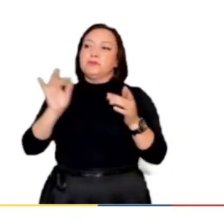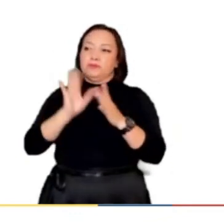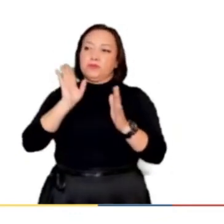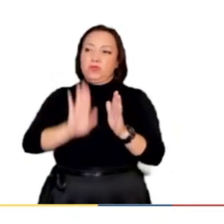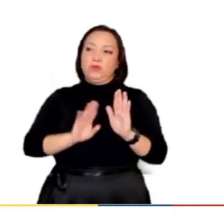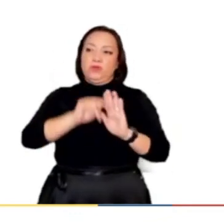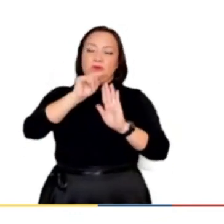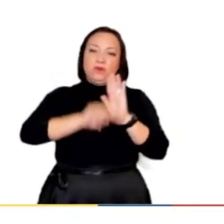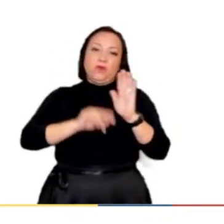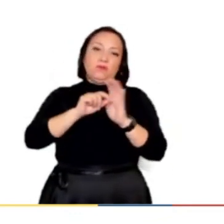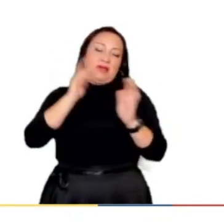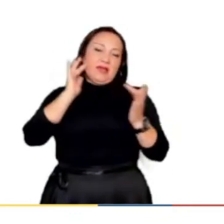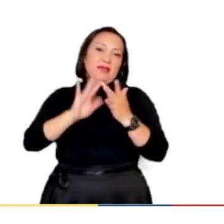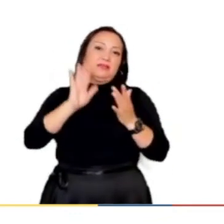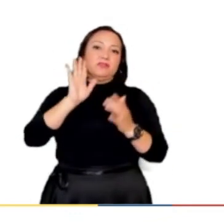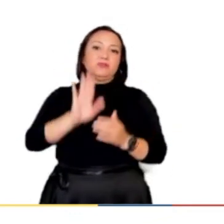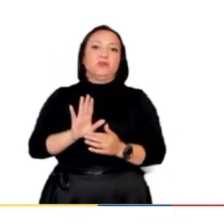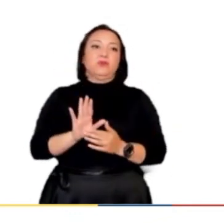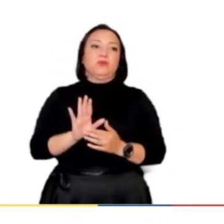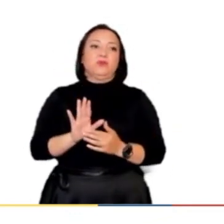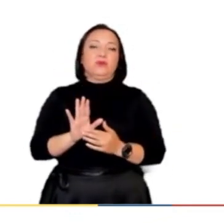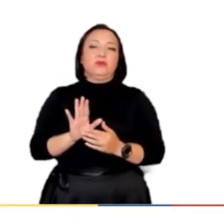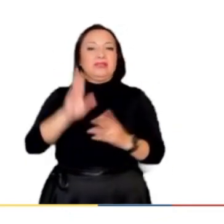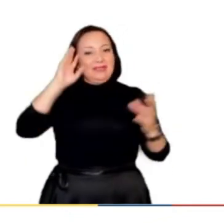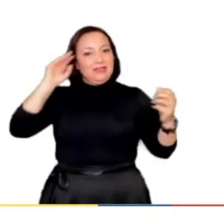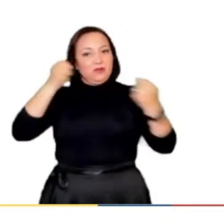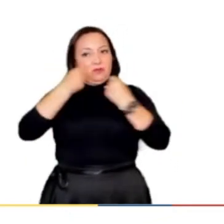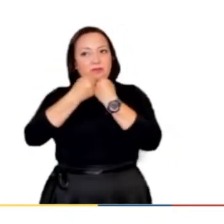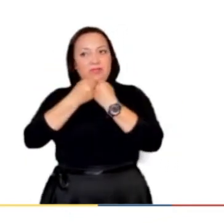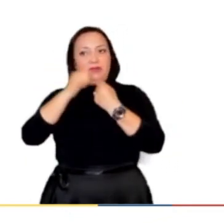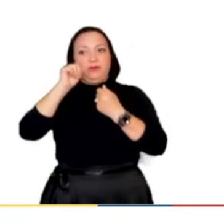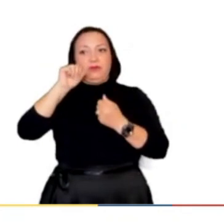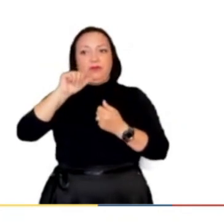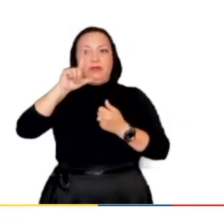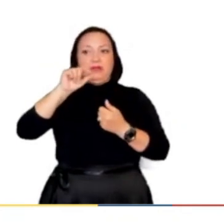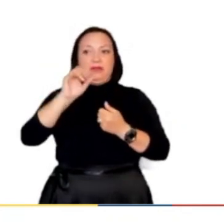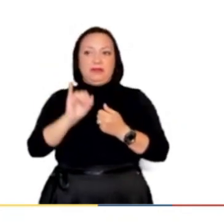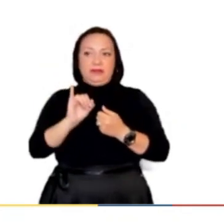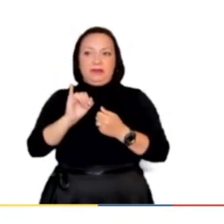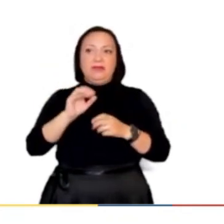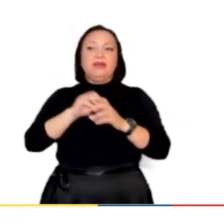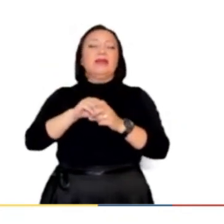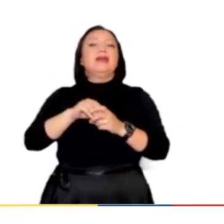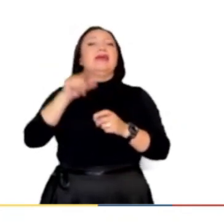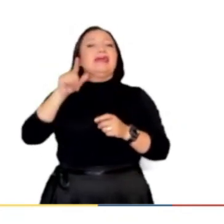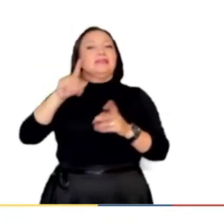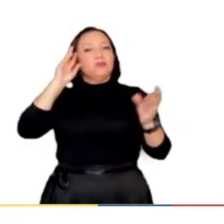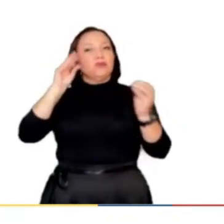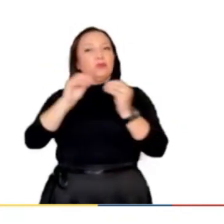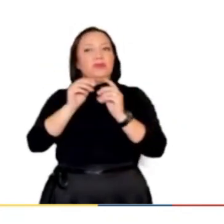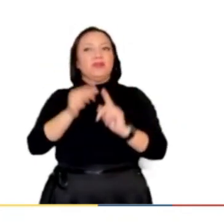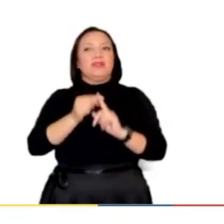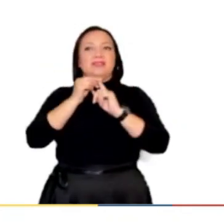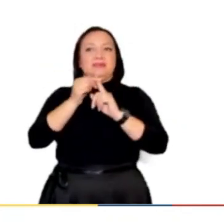normas relativas al convenio ALADI. El convenio ALADI es un convenio especial de pagos en virtud del